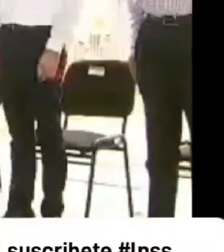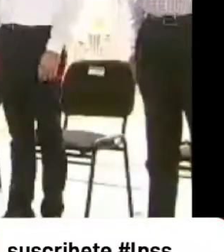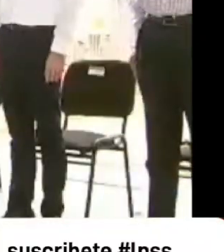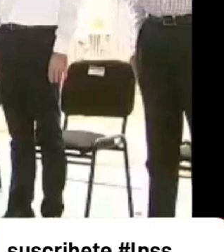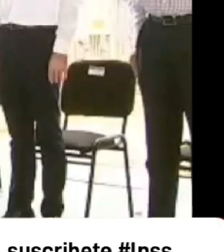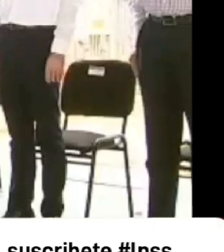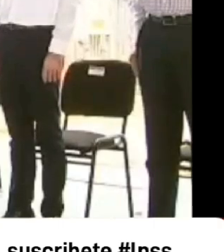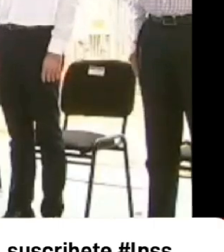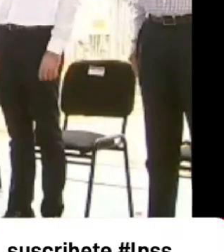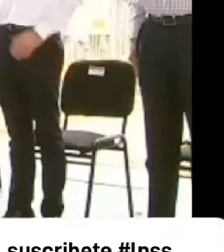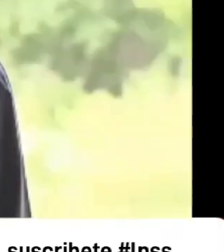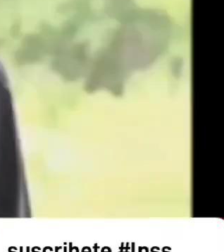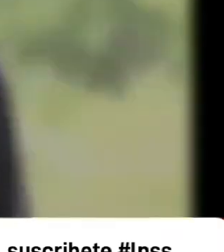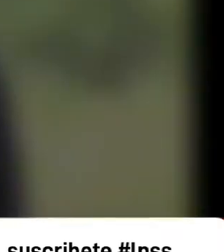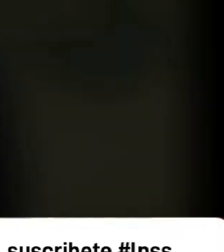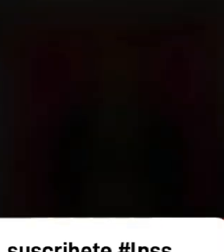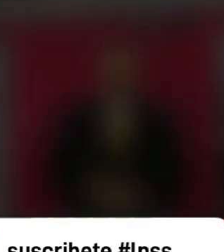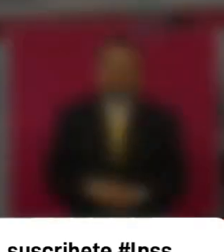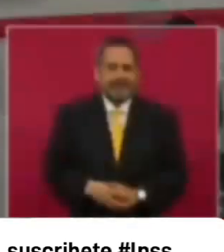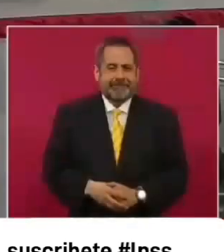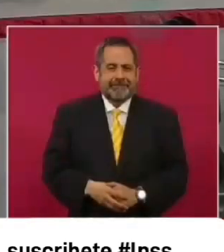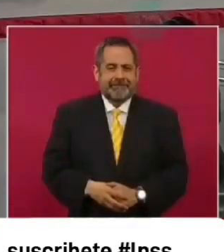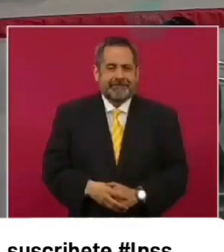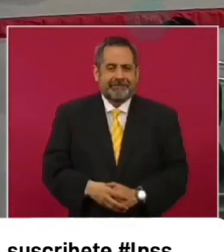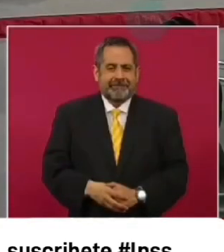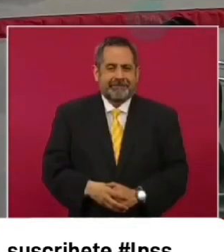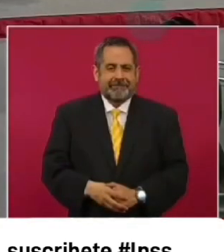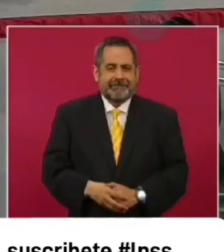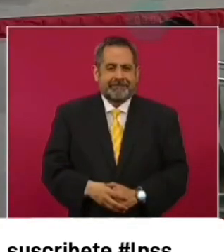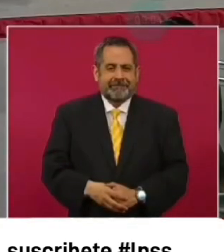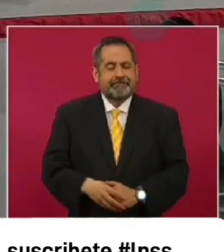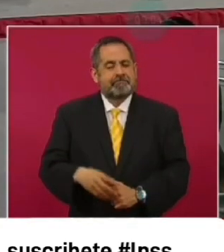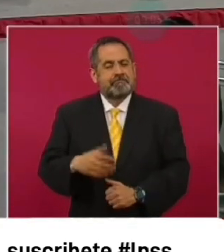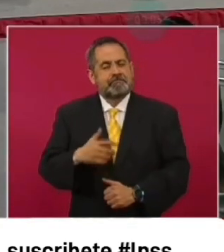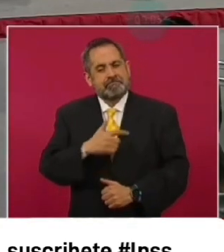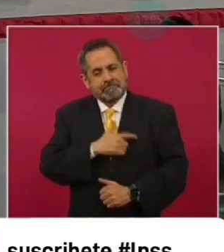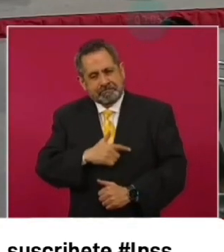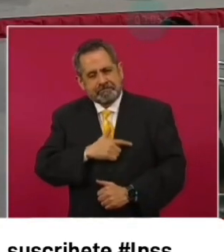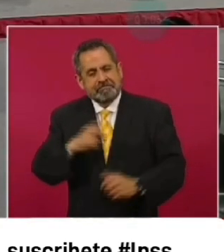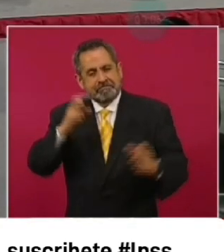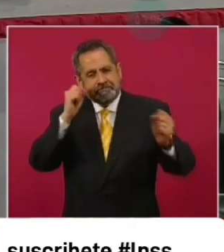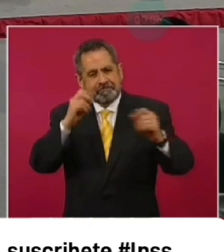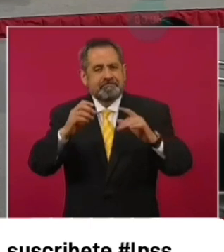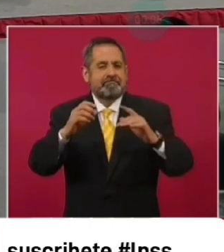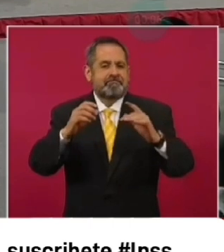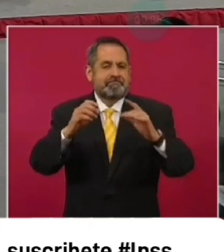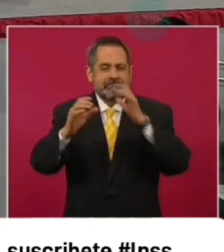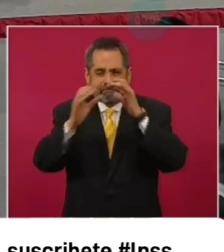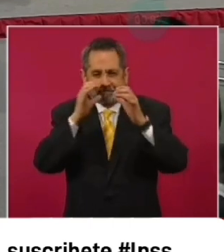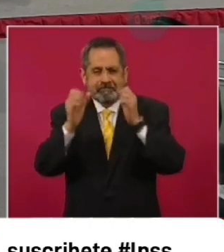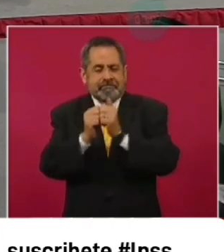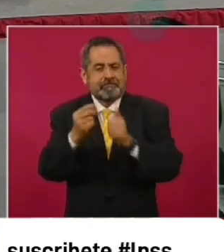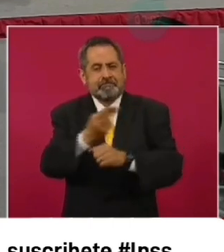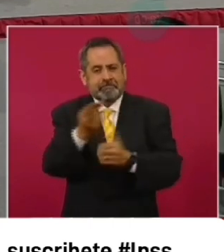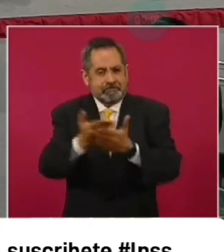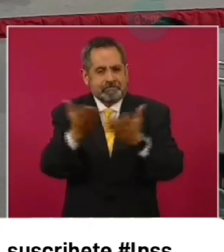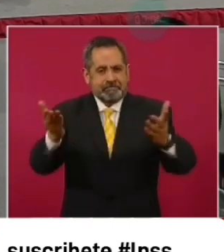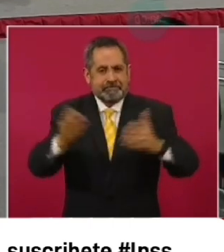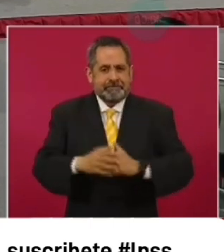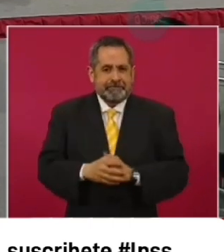Andrés Manuel López Obrador. Me da gusto poderme comunicar con ustedes. Estoy